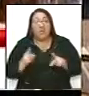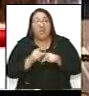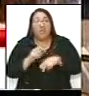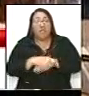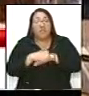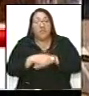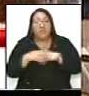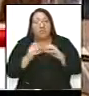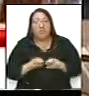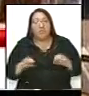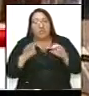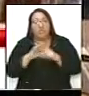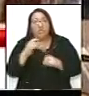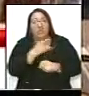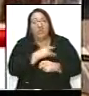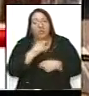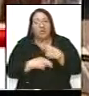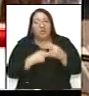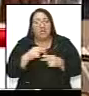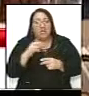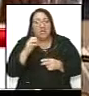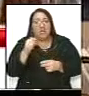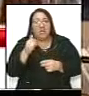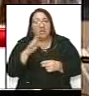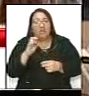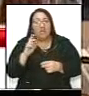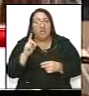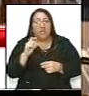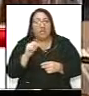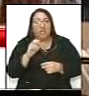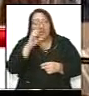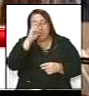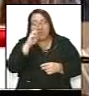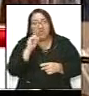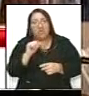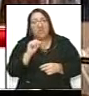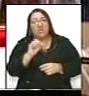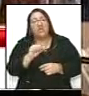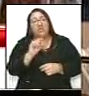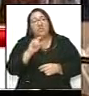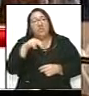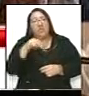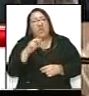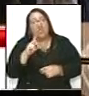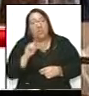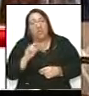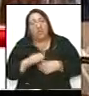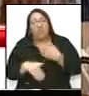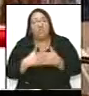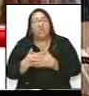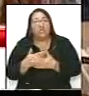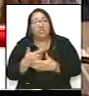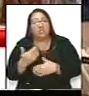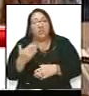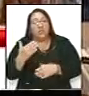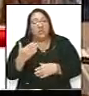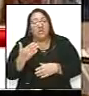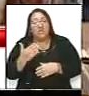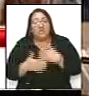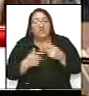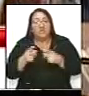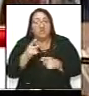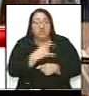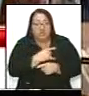felicitación correspondiente a la Universidad Nacional San Antonio Abad del Cusco y a SUNEDU, que han cumplido con el proceso de licenciamiento de